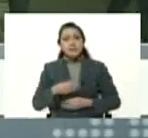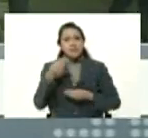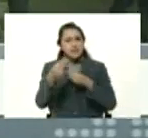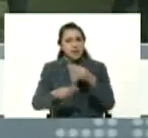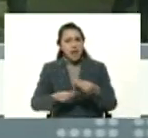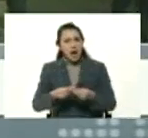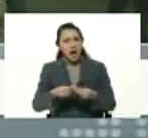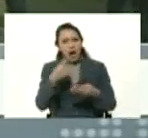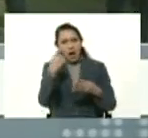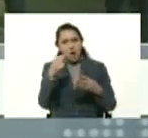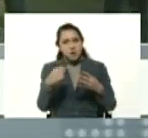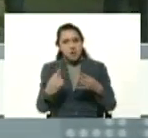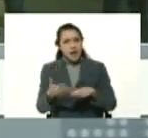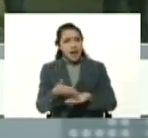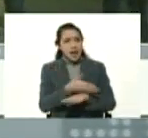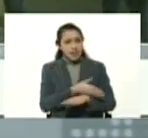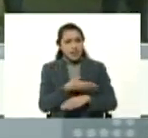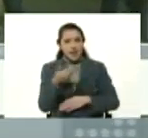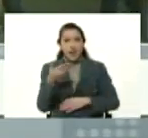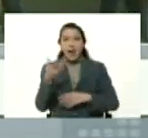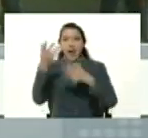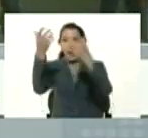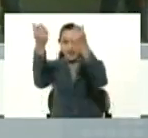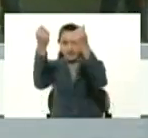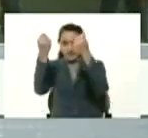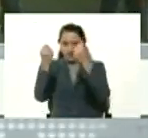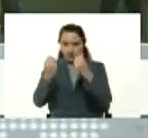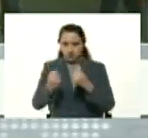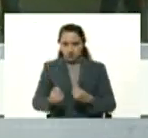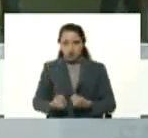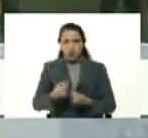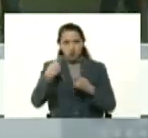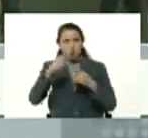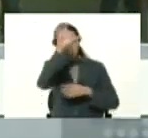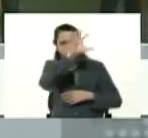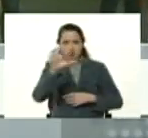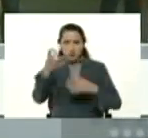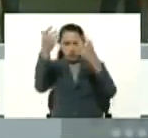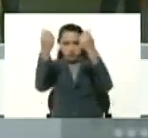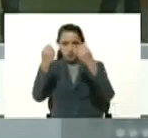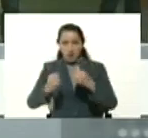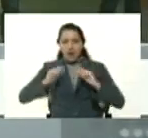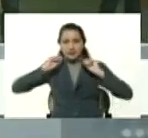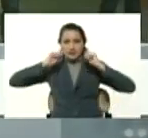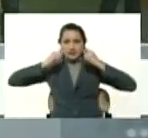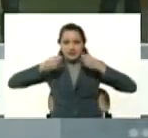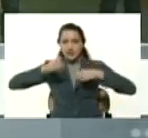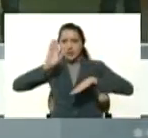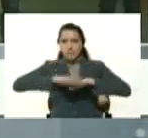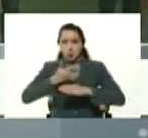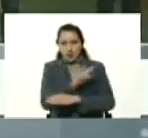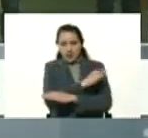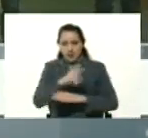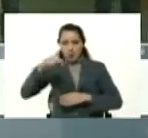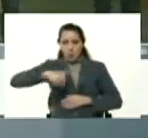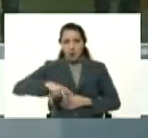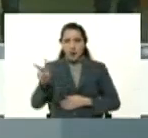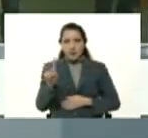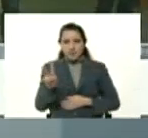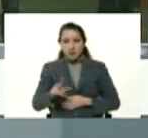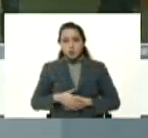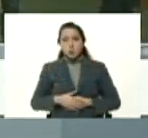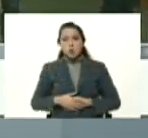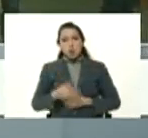la materia prima es importada, el trigo, porque bueno, en Venezuela la producción de trigo es